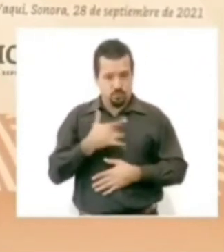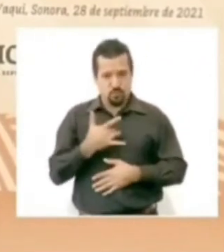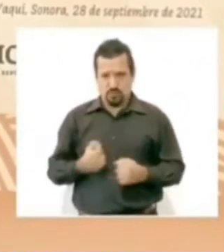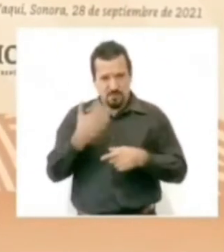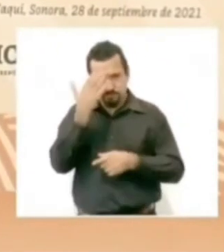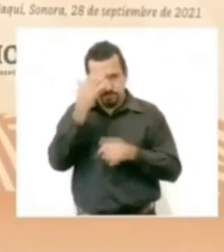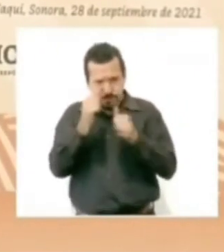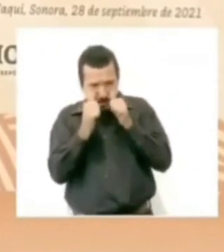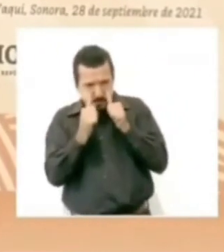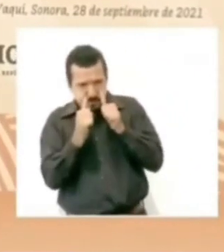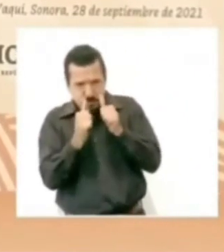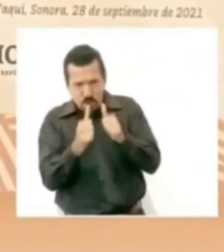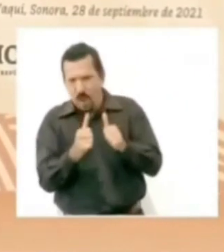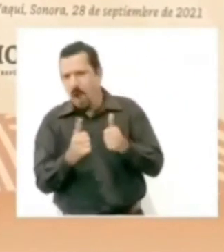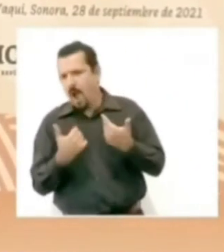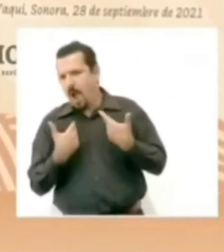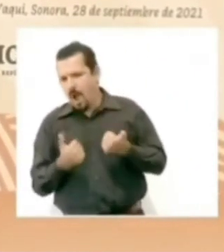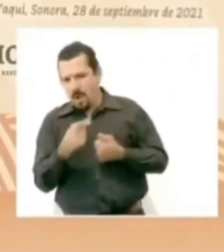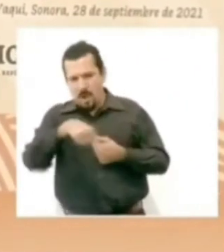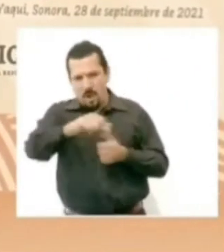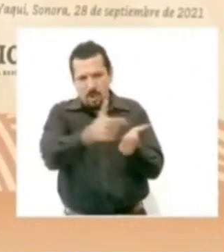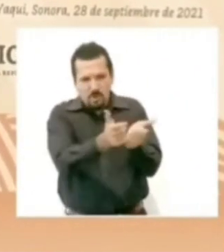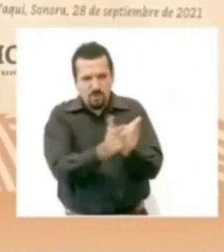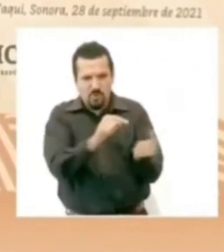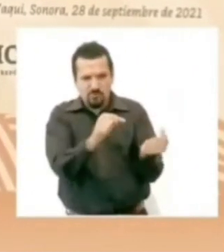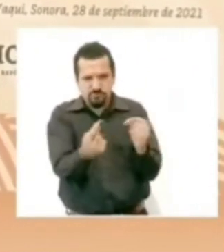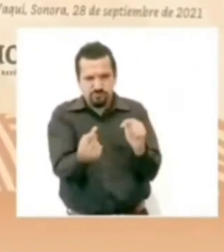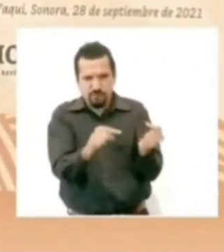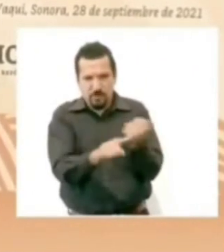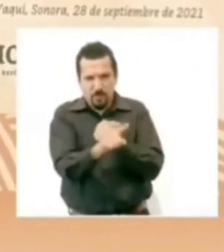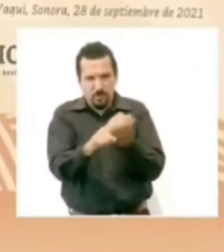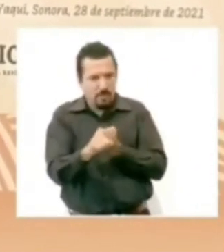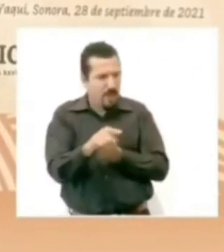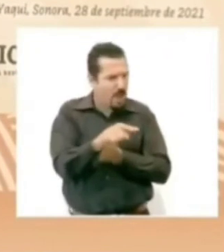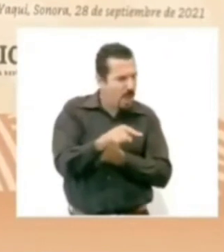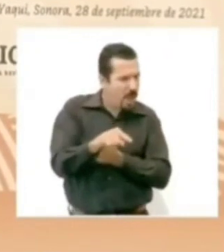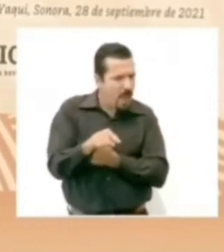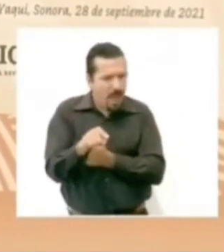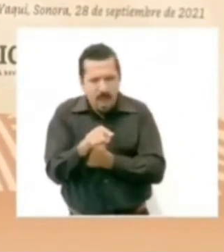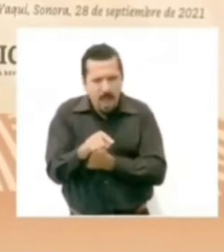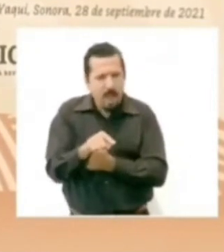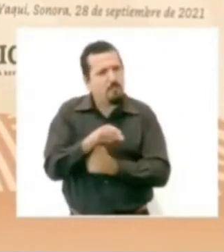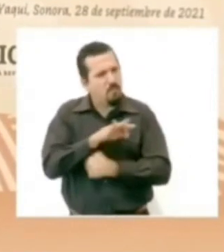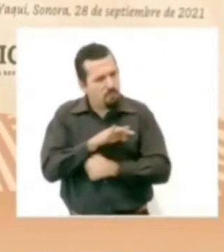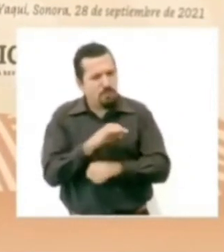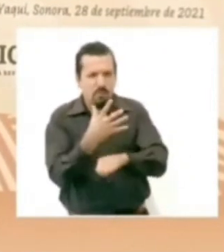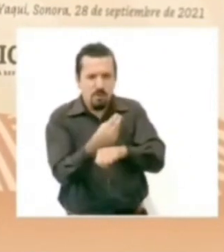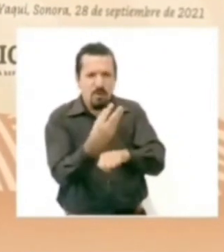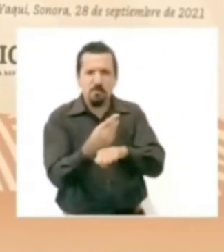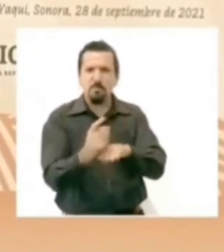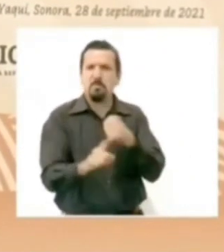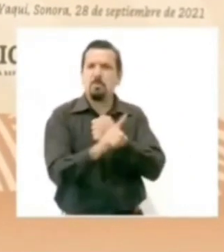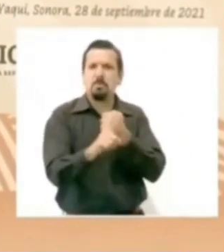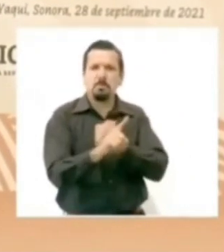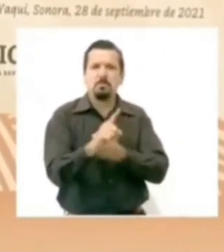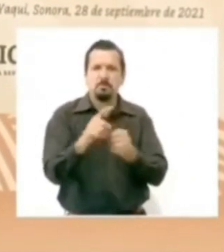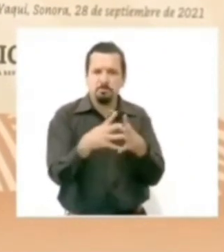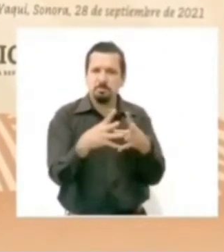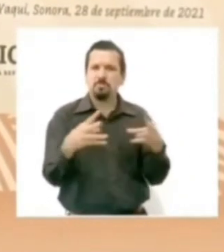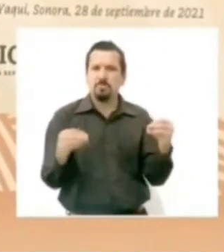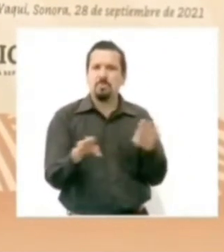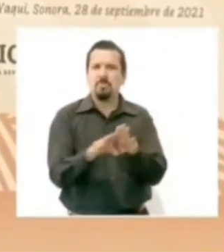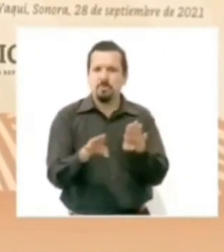del Ejecutivo afecta a las partes en conflicto, con su intervención se encontrarían soluciones a los conflictos existentes,